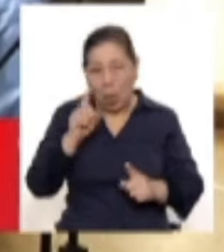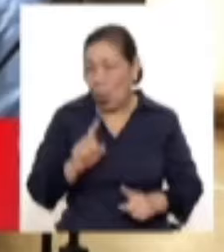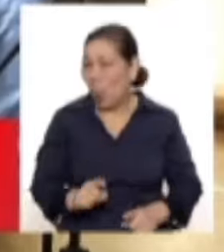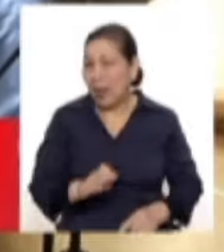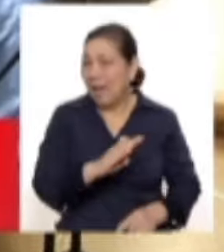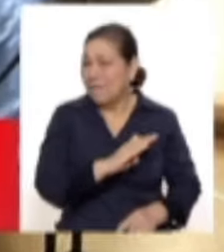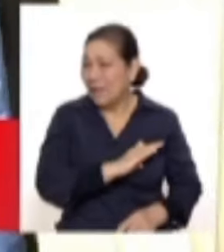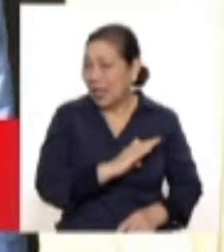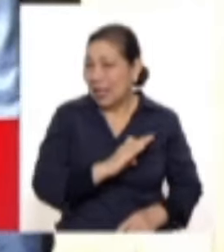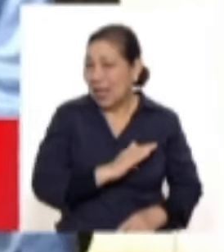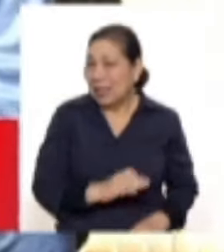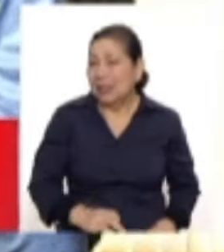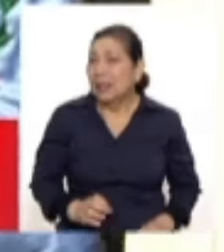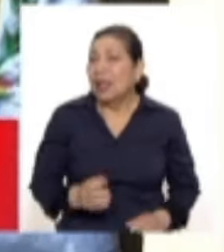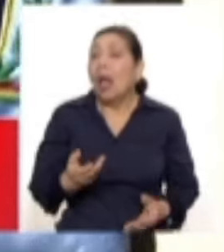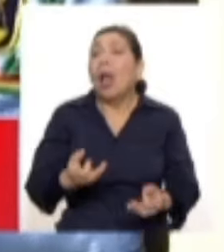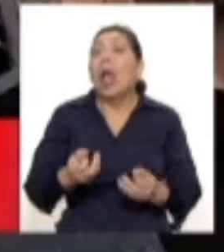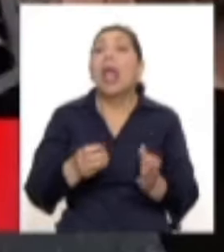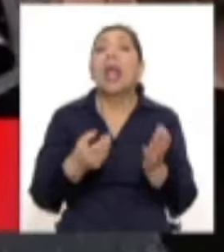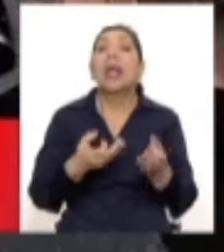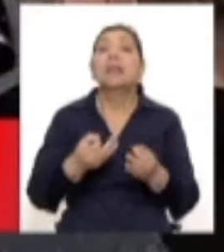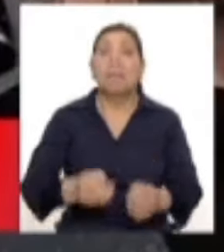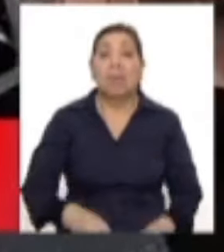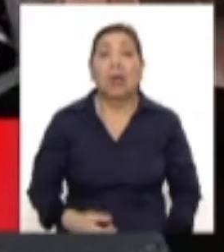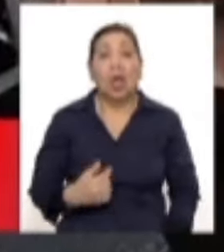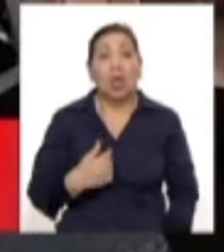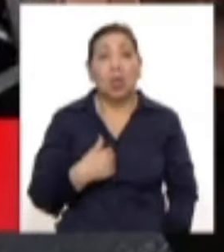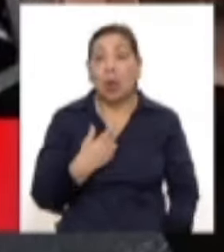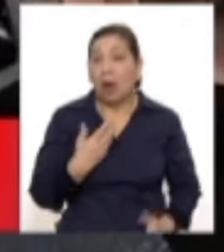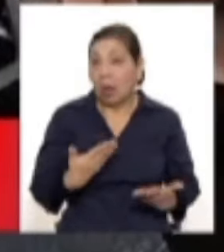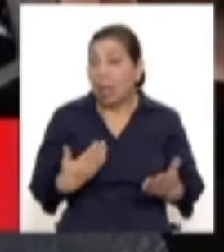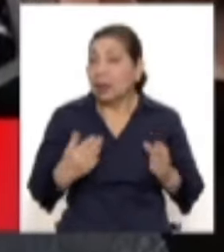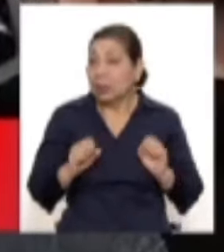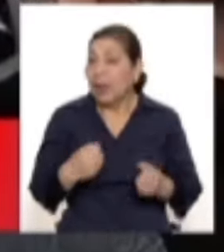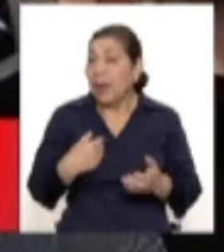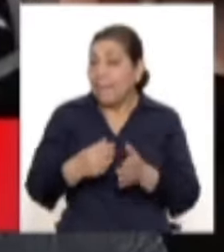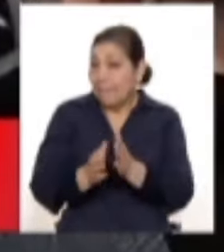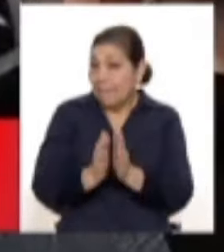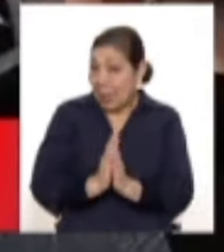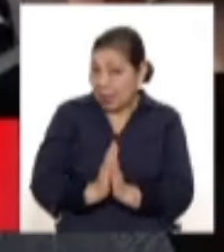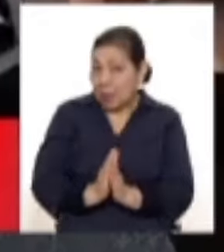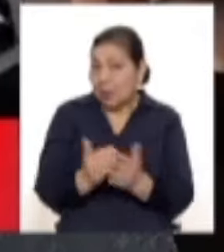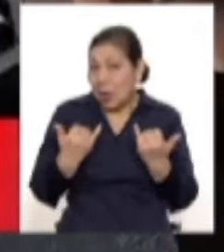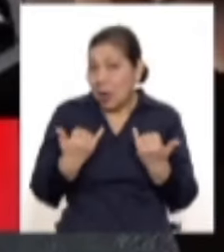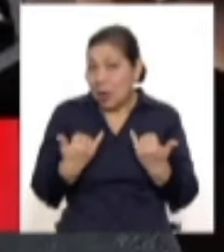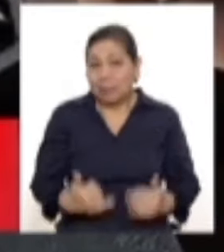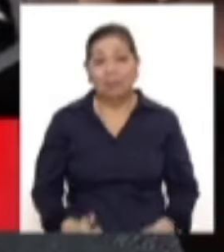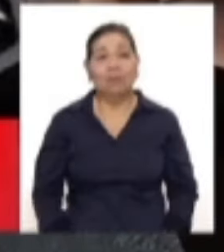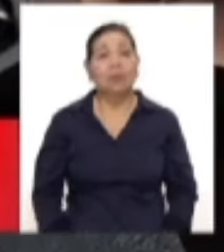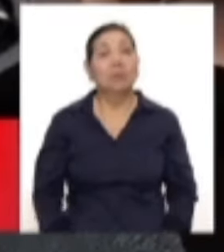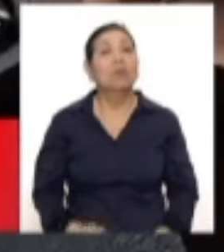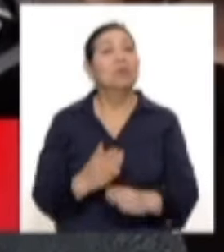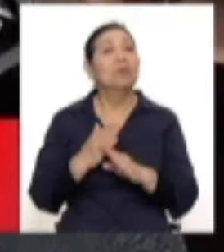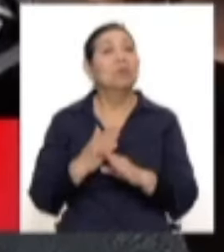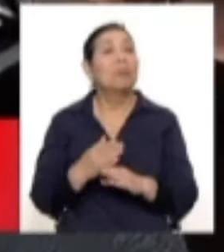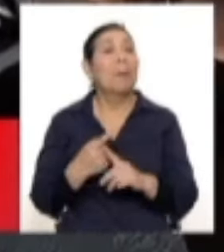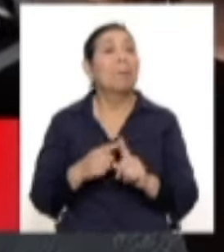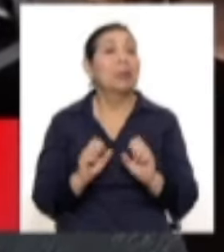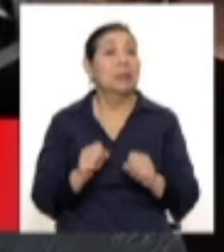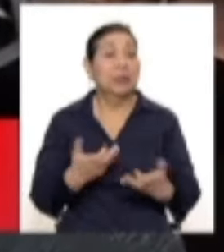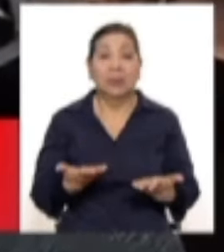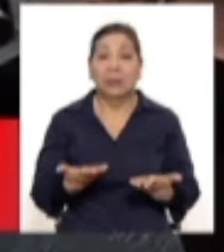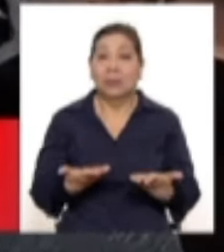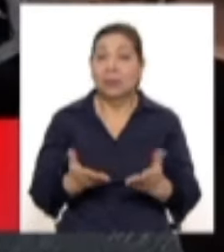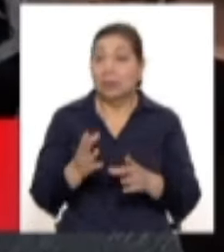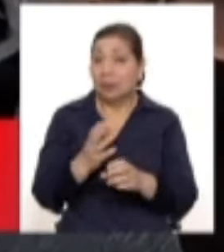que el fiscal general rinda cuentas. Yo creo que una de las cosas que se tiene que pedir a partir ya de la nulidad del